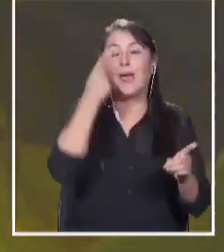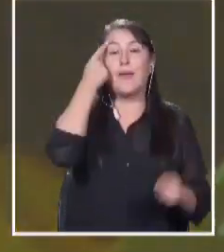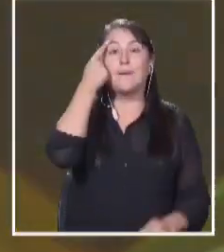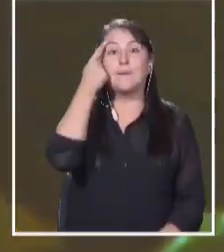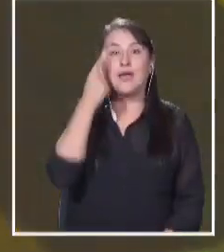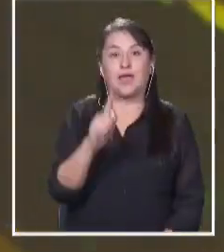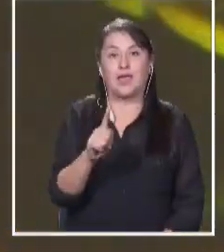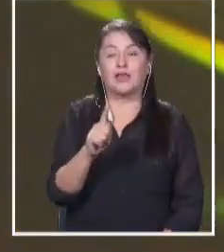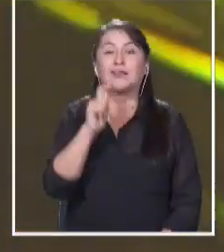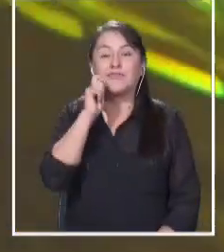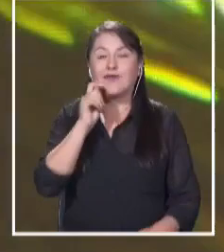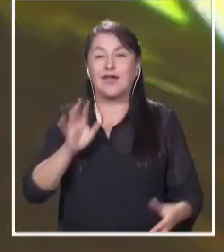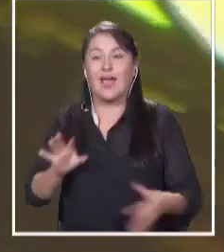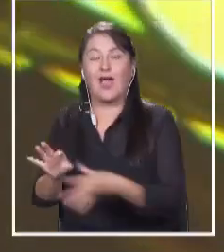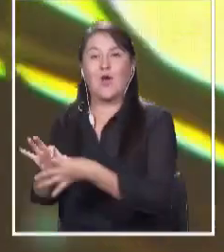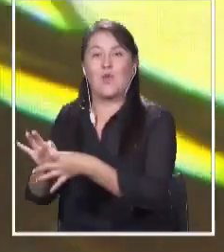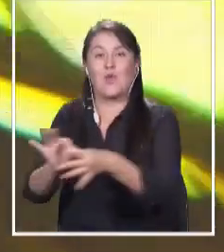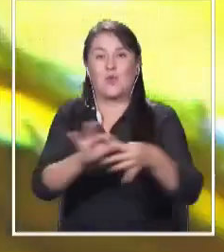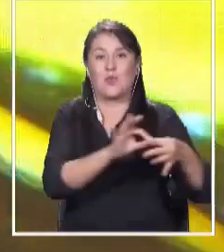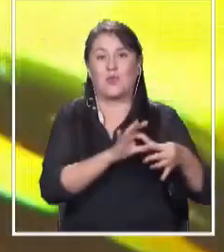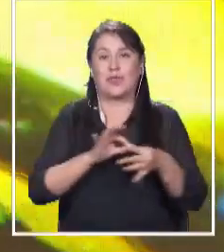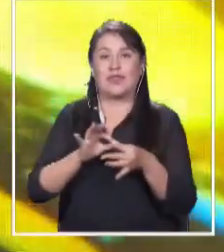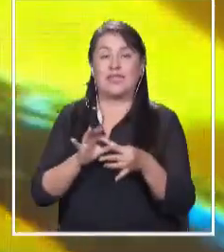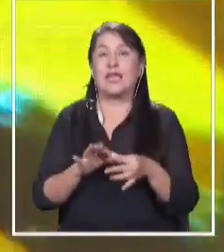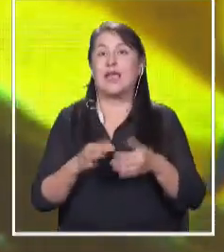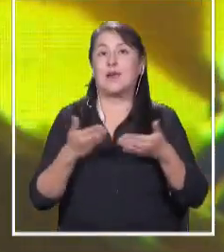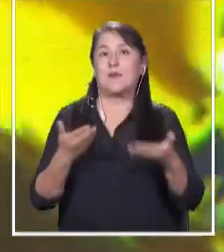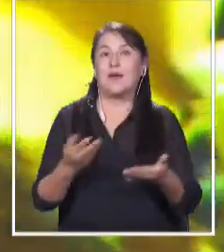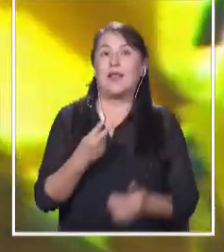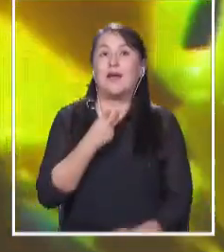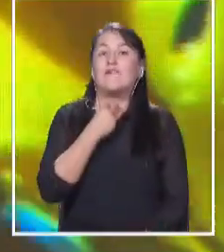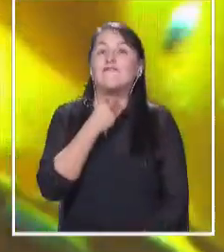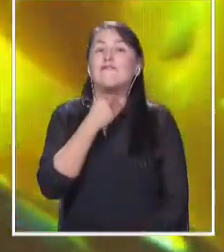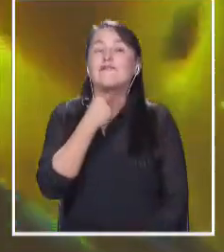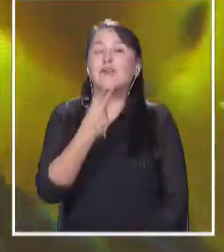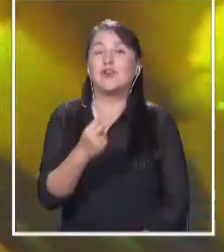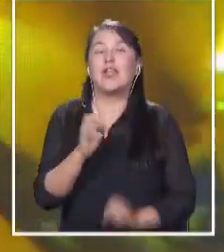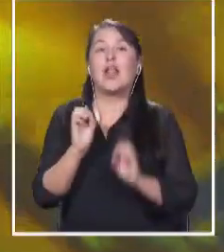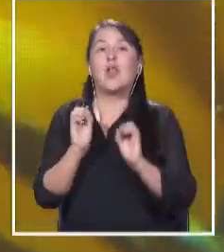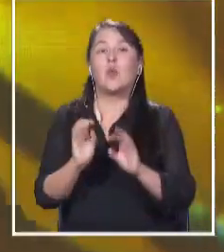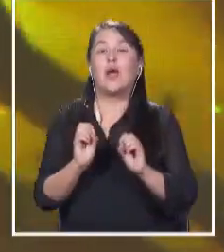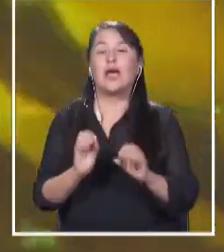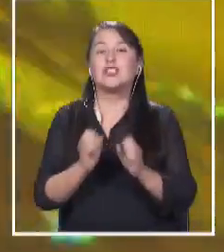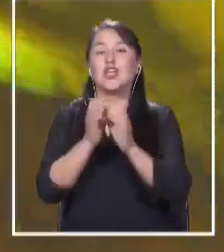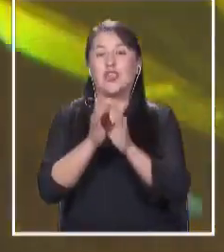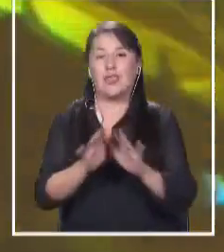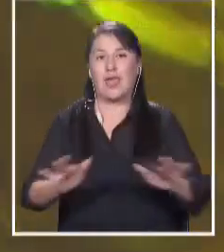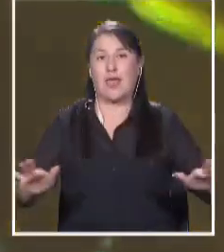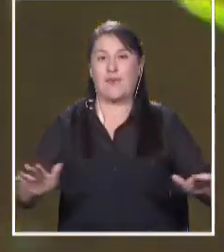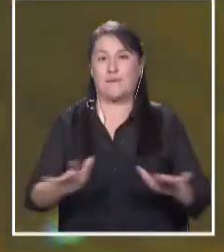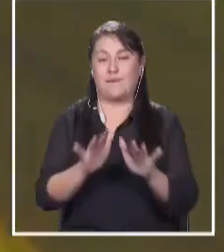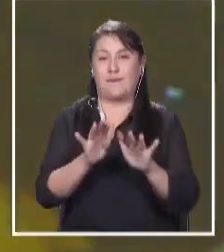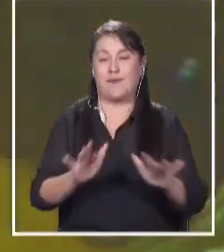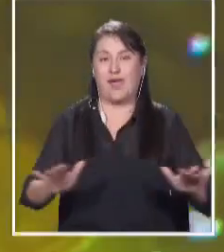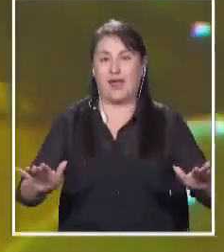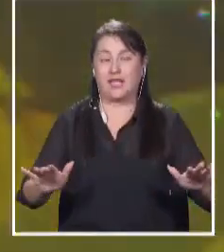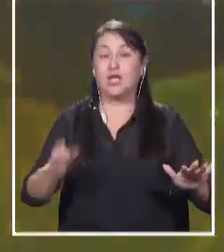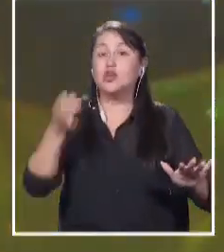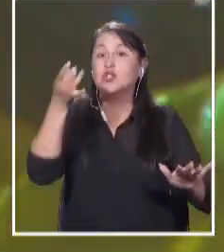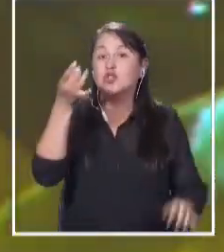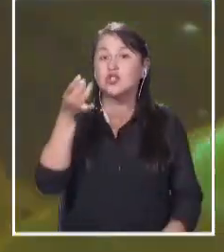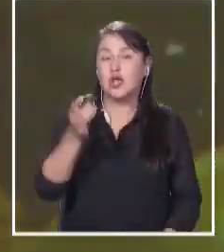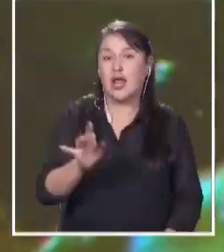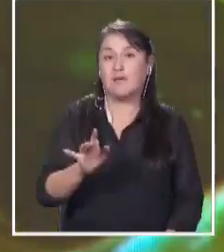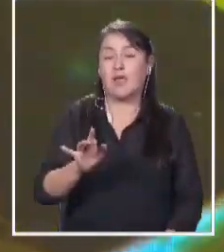es unirnos para darle presencia a la voz de la educación marina. Y yo solo quiero dejarles mi mensaje, que es que yo creo que muchos